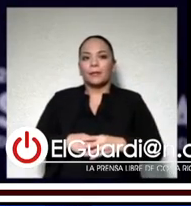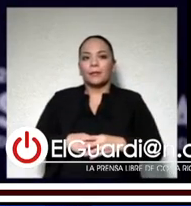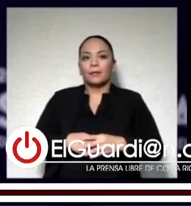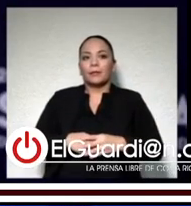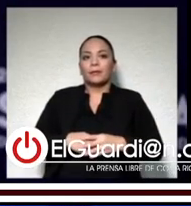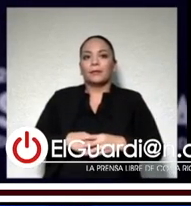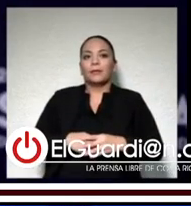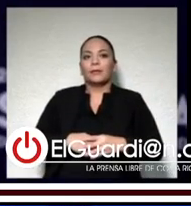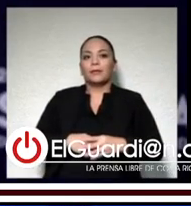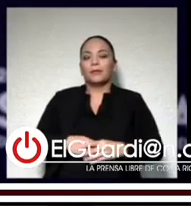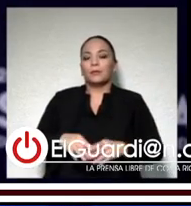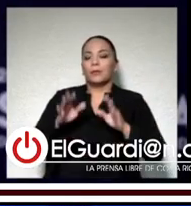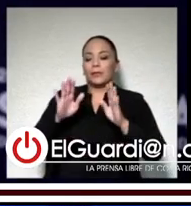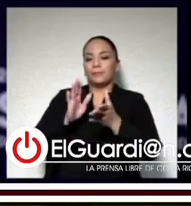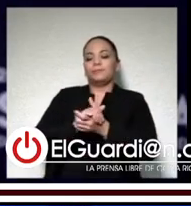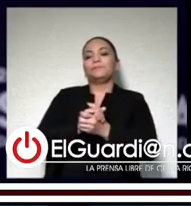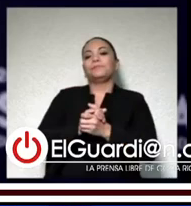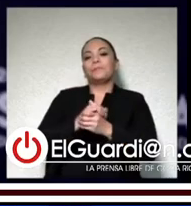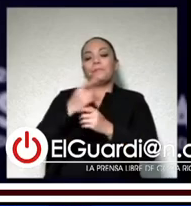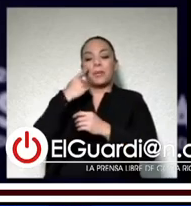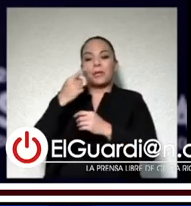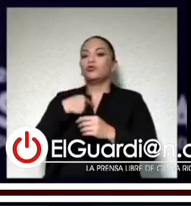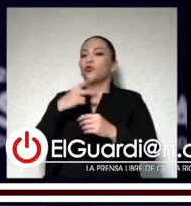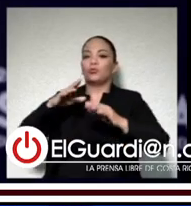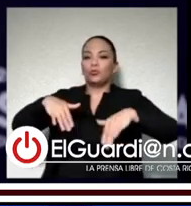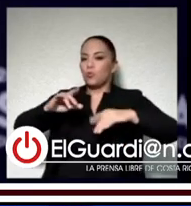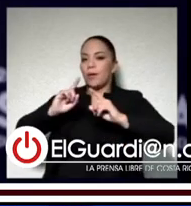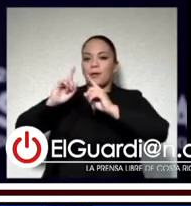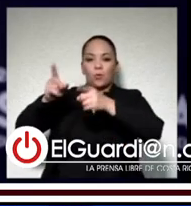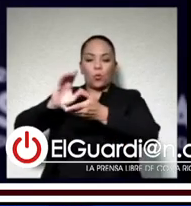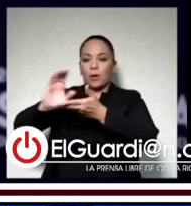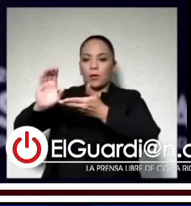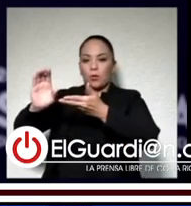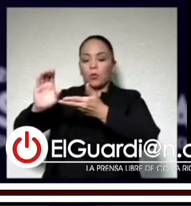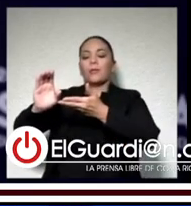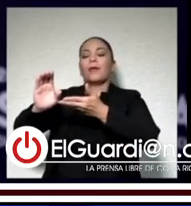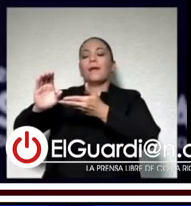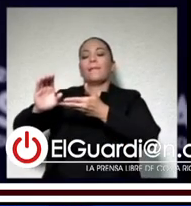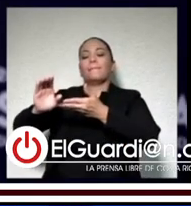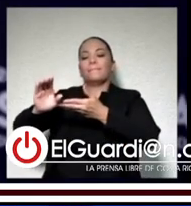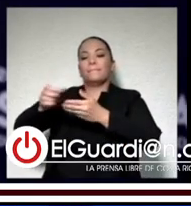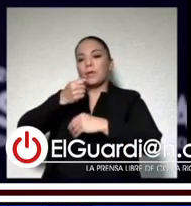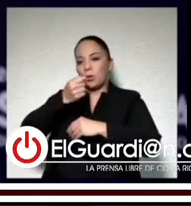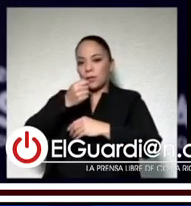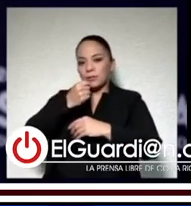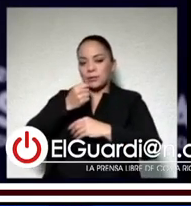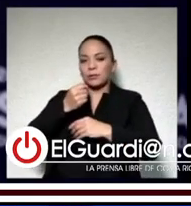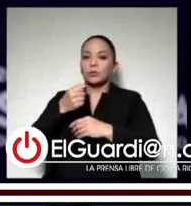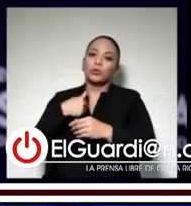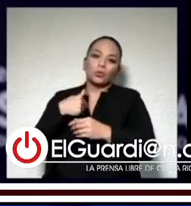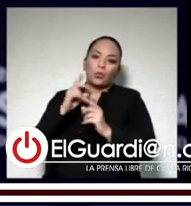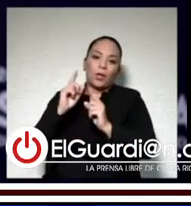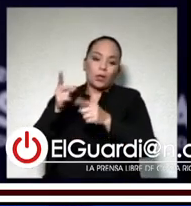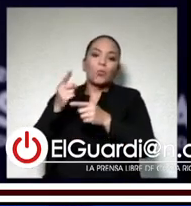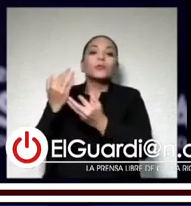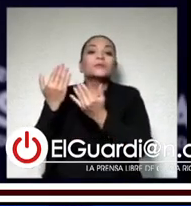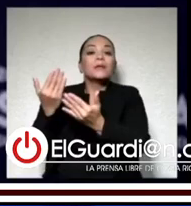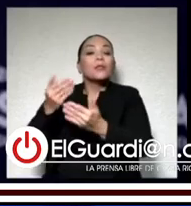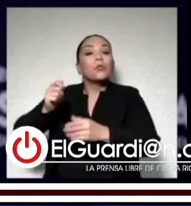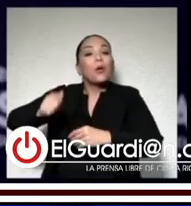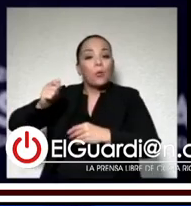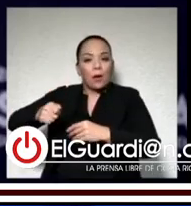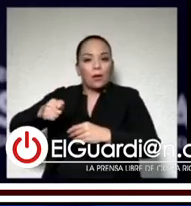no he acudido al Colegio Periodistas porque estoy esperando, junto con mi abogado, las instrucciones, y como dijo el